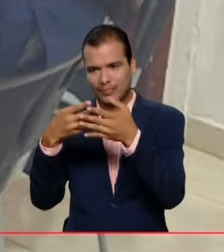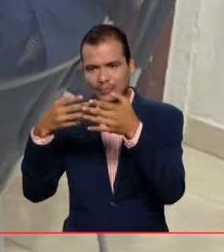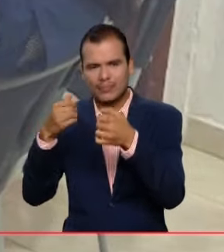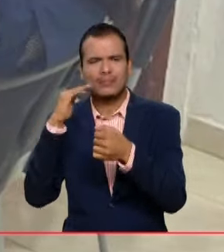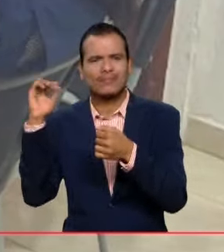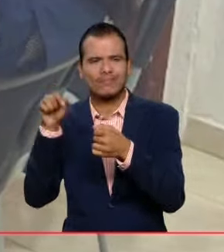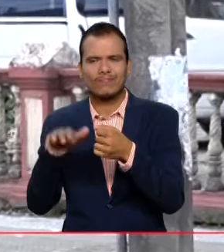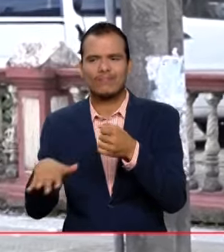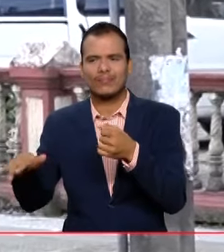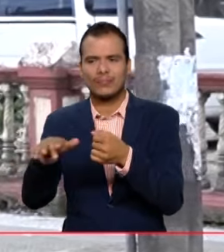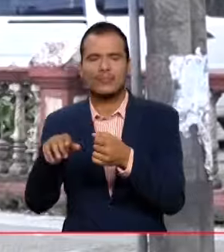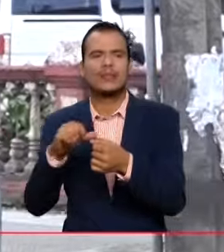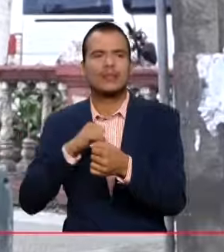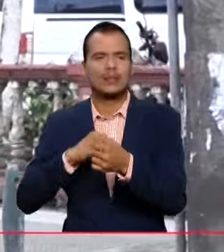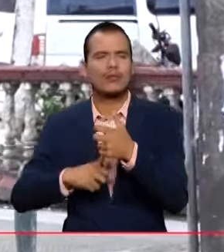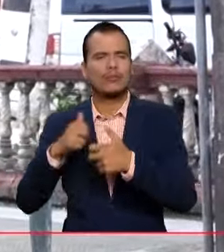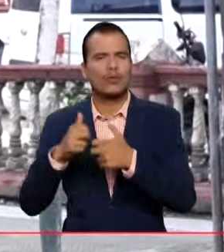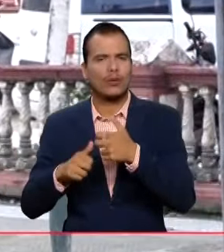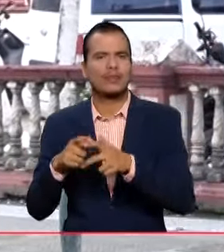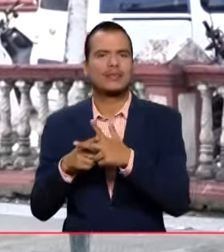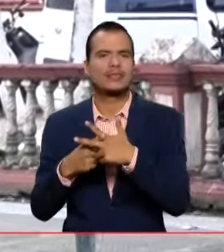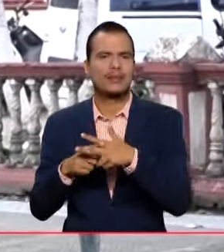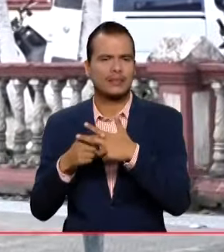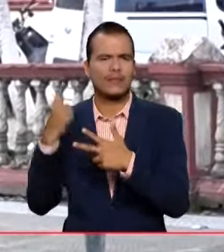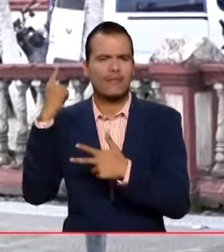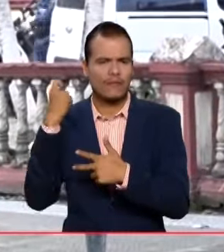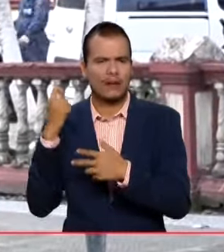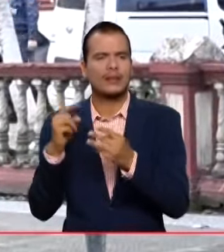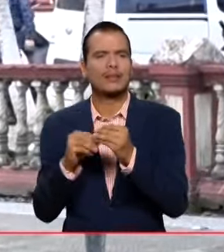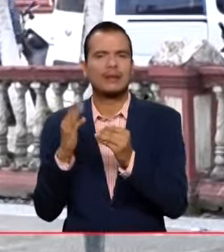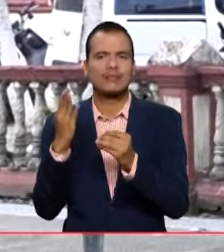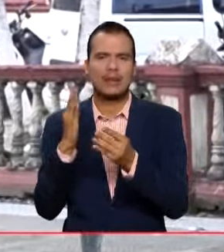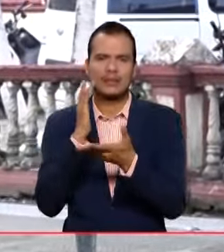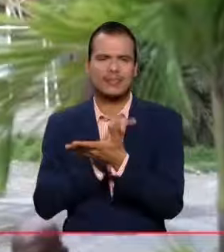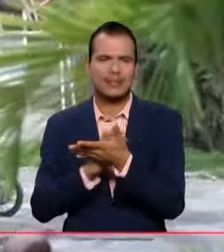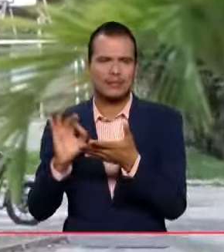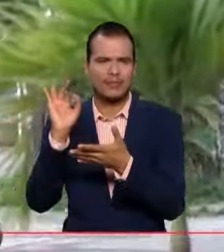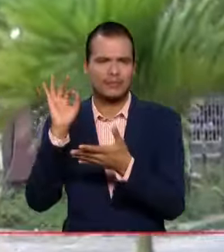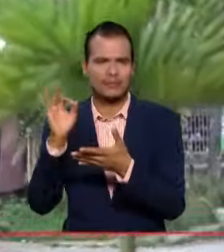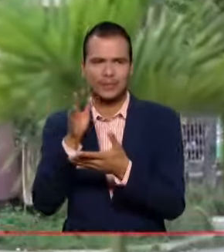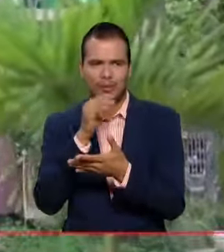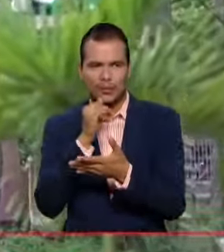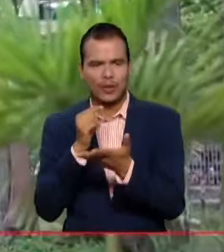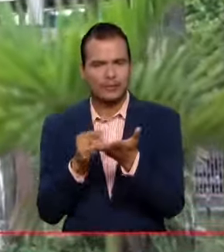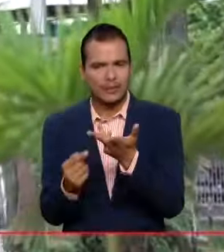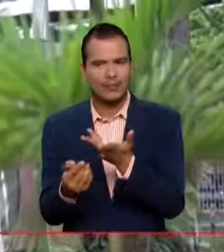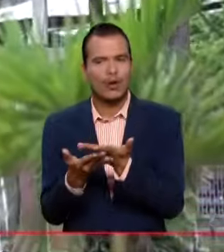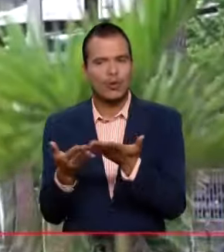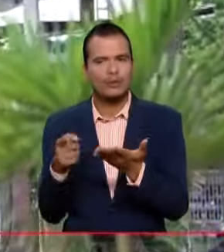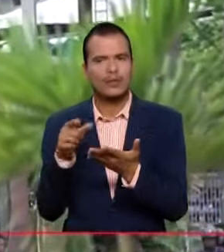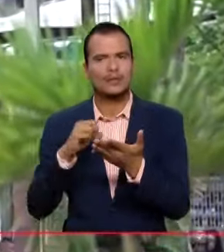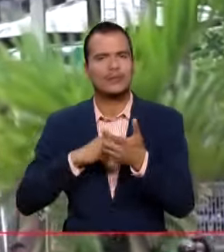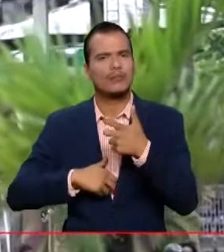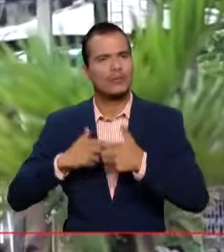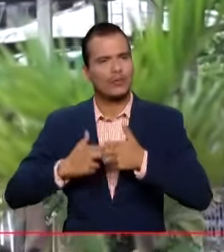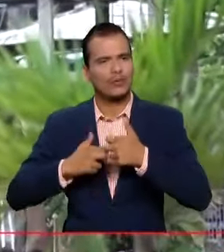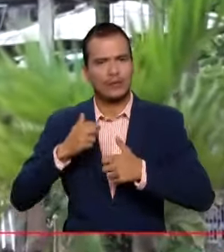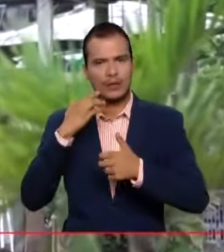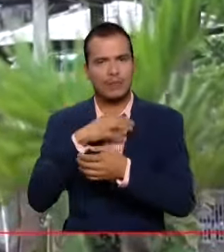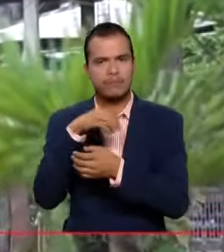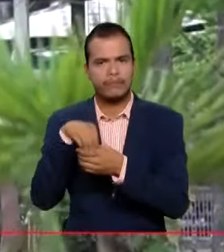tiene que ver con un taller, pero también lo que está relacionado con baños y otras infraestructuras que no están adecuadas para que ellas